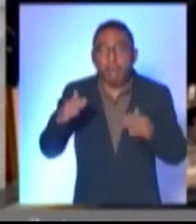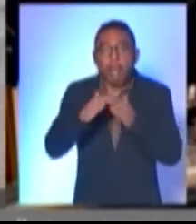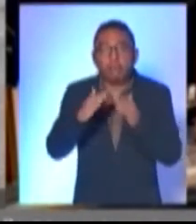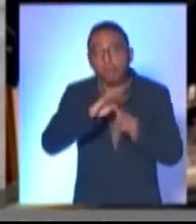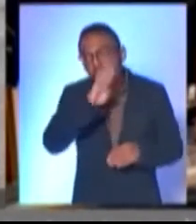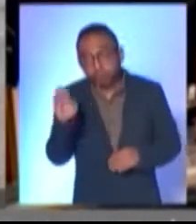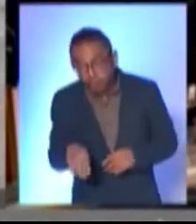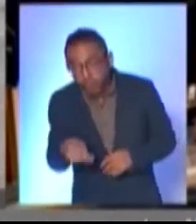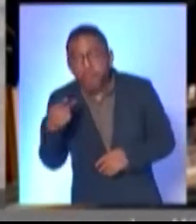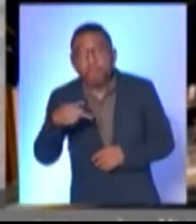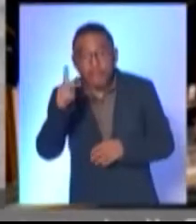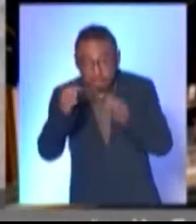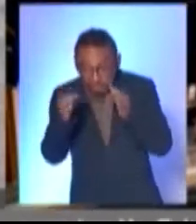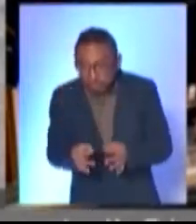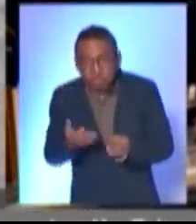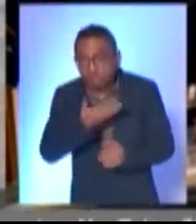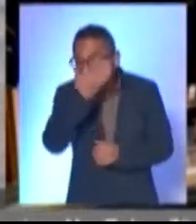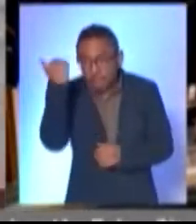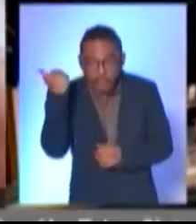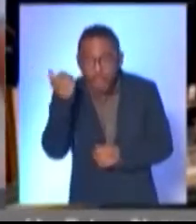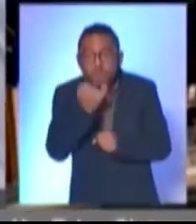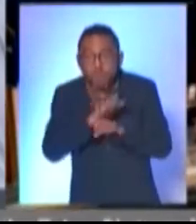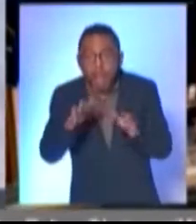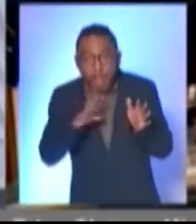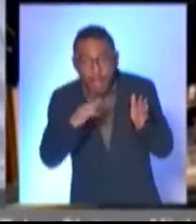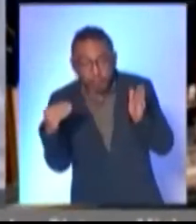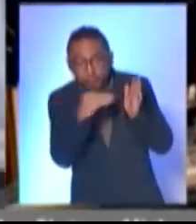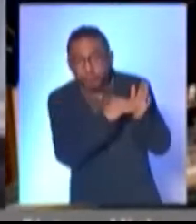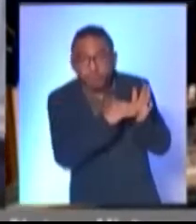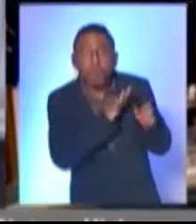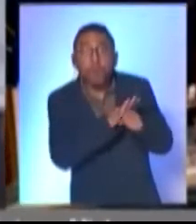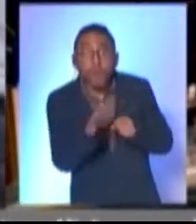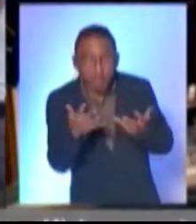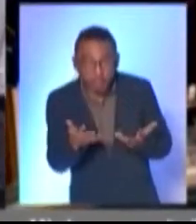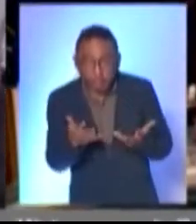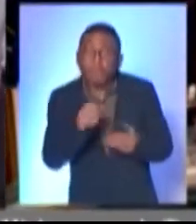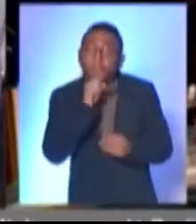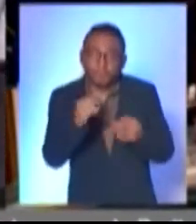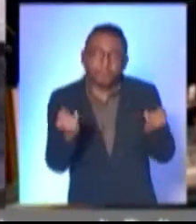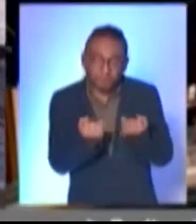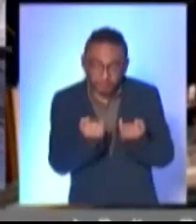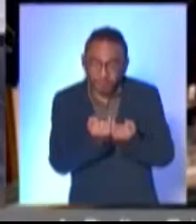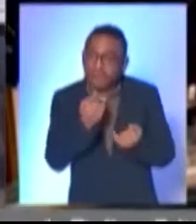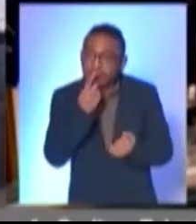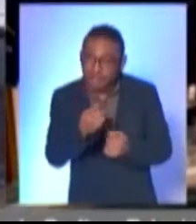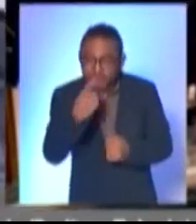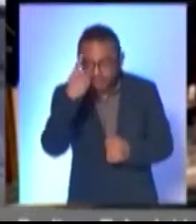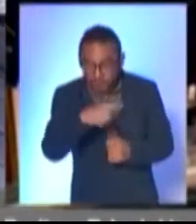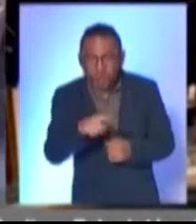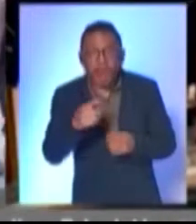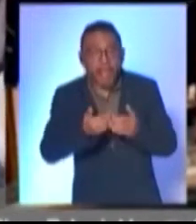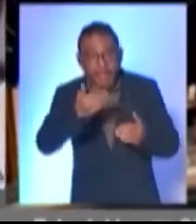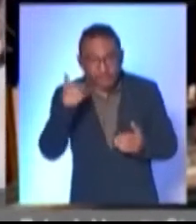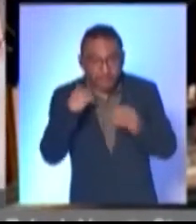y oficialmente no se tiene certeza de la información que se plasma en dichos documentos. De igual manera, se hizo también hincapié en reforzar las acciones de